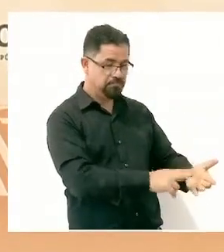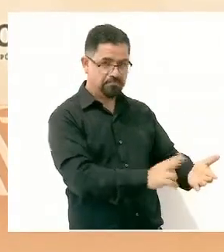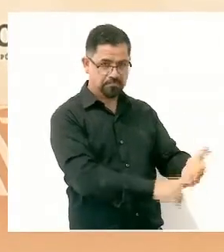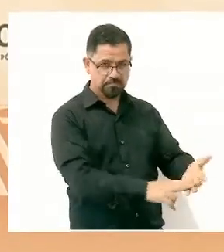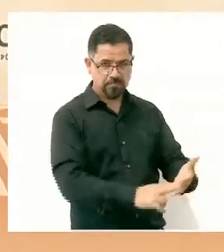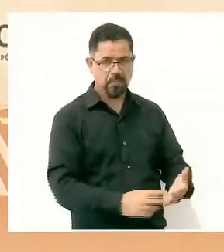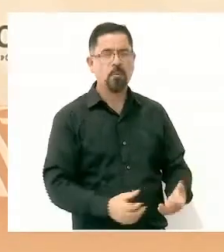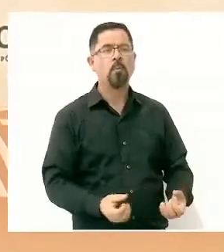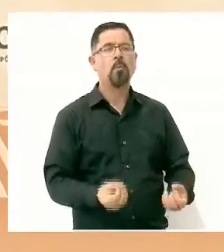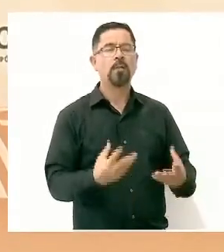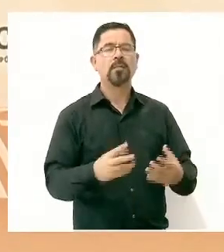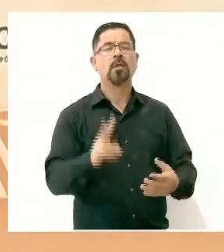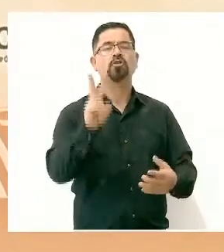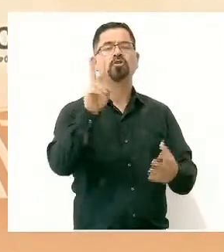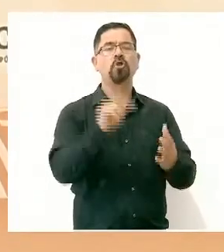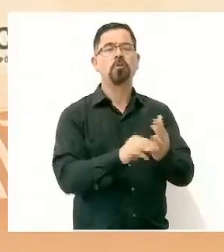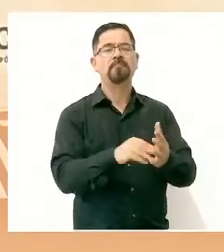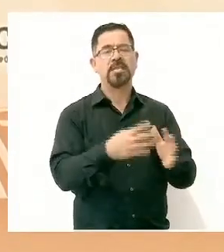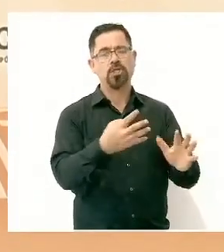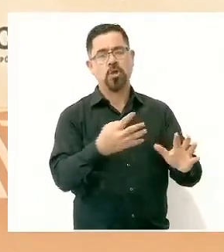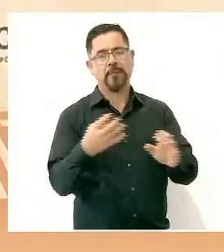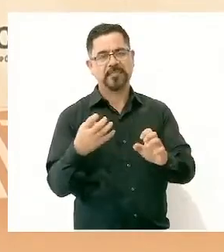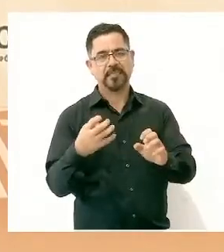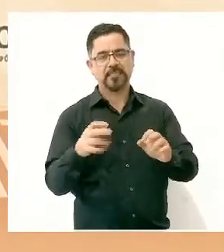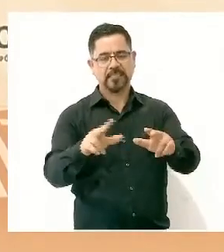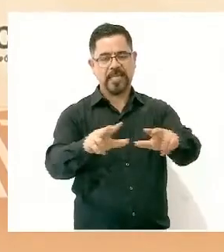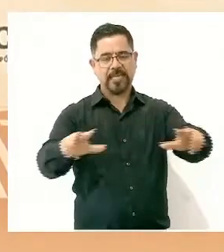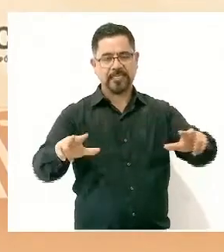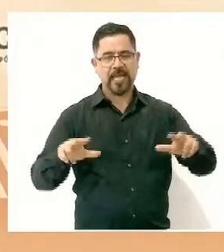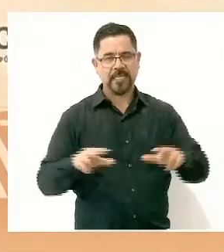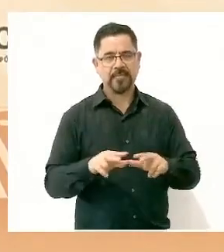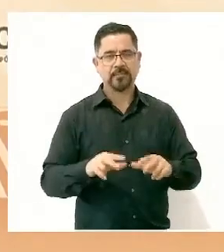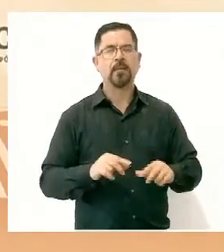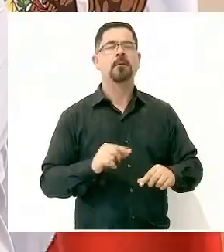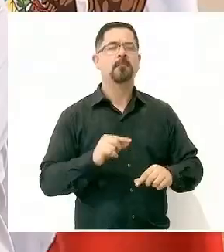de 2,900 hectáreas y vamos a seguir